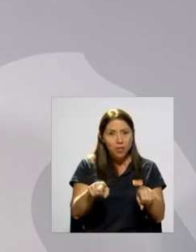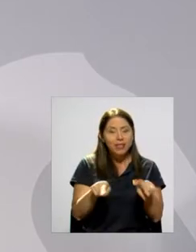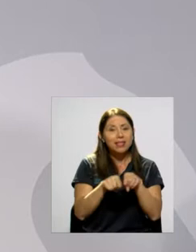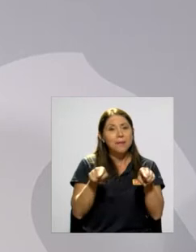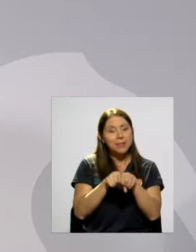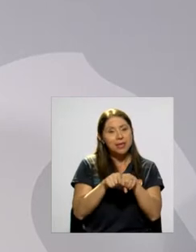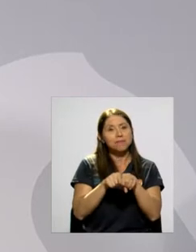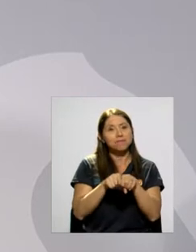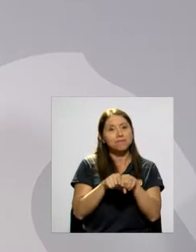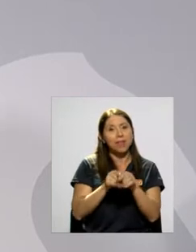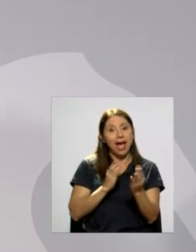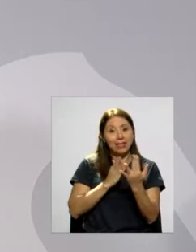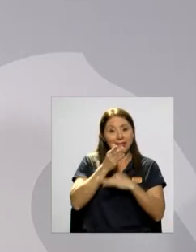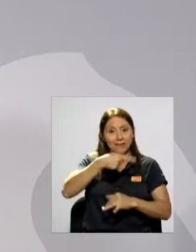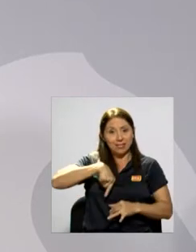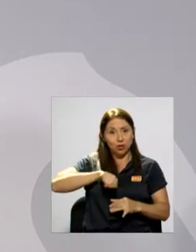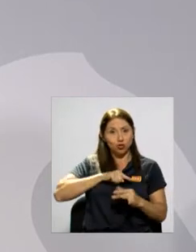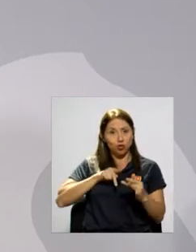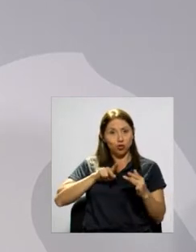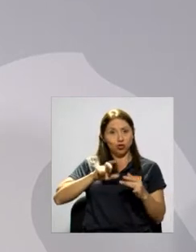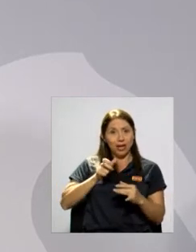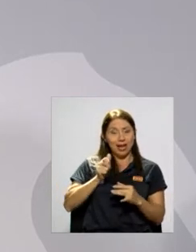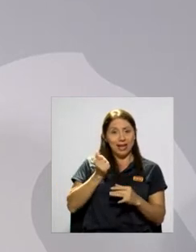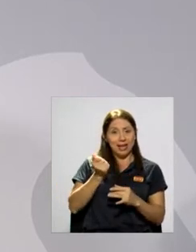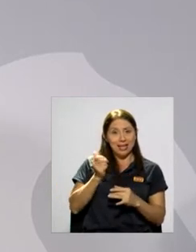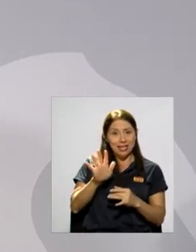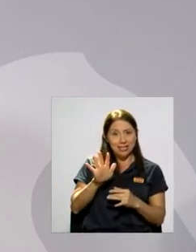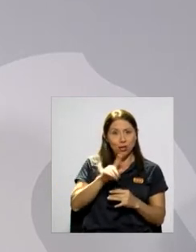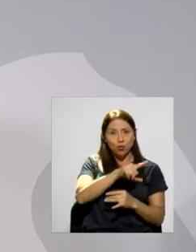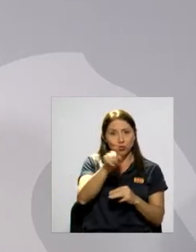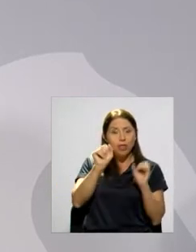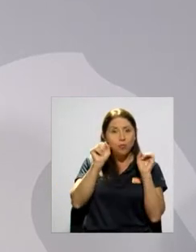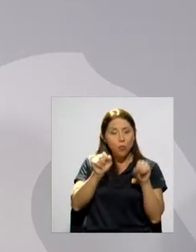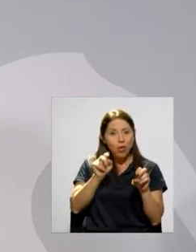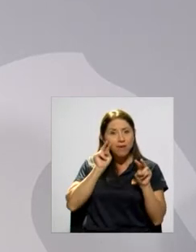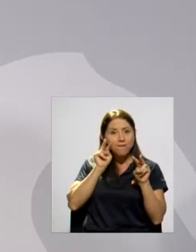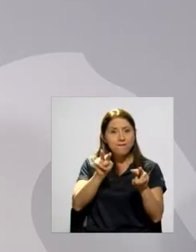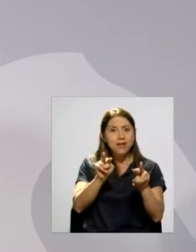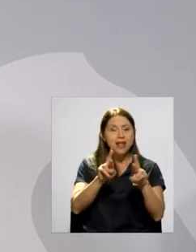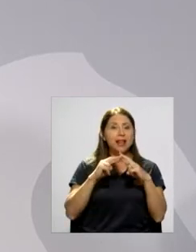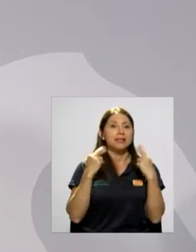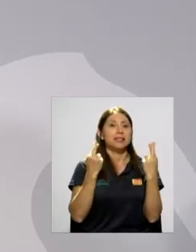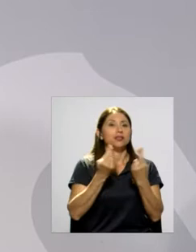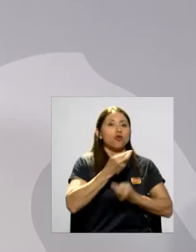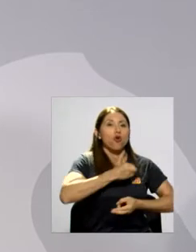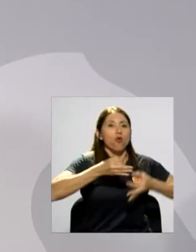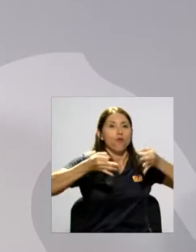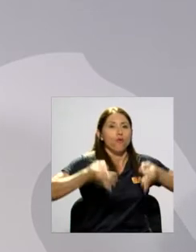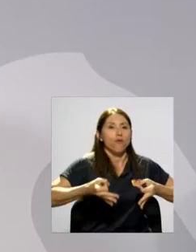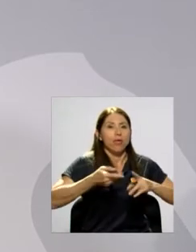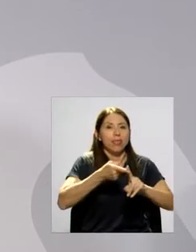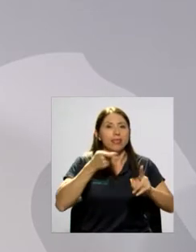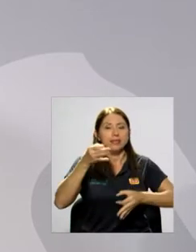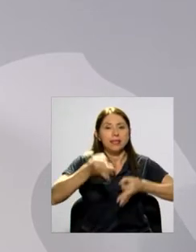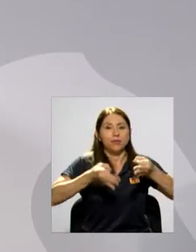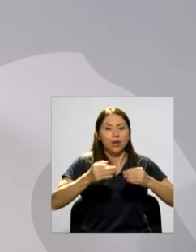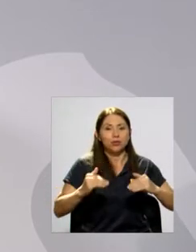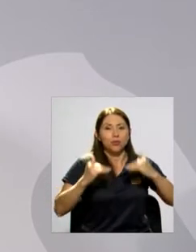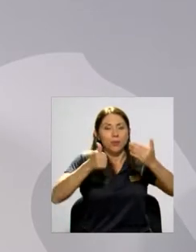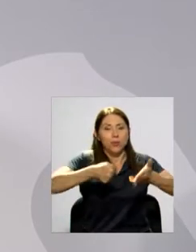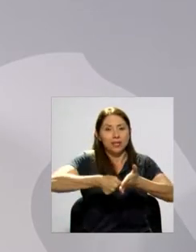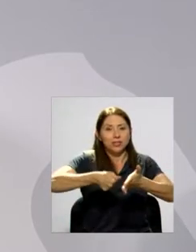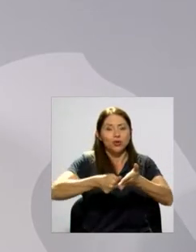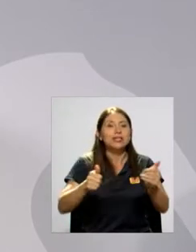a través de nuestra señal la sesión solemne que se va a transmitir desde el Tribunal Supremo de Elecciones